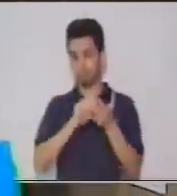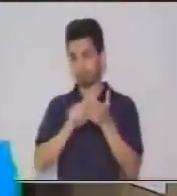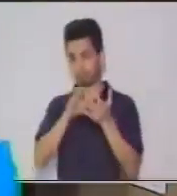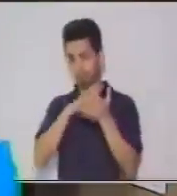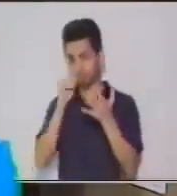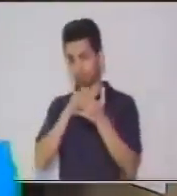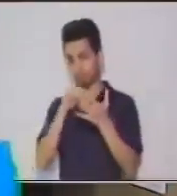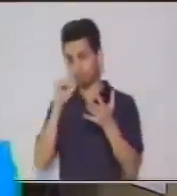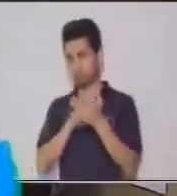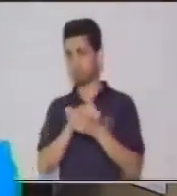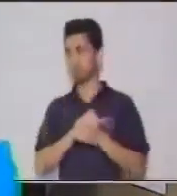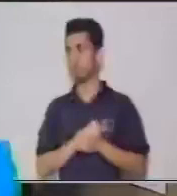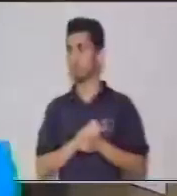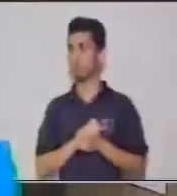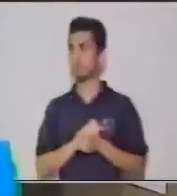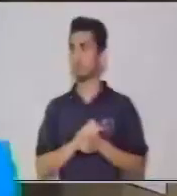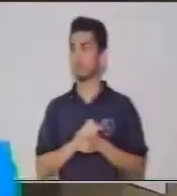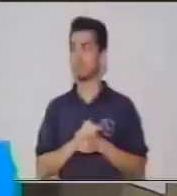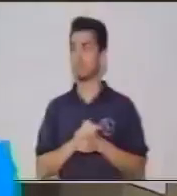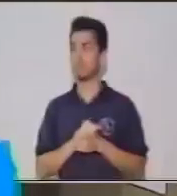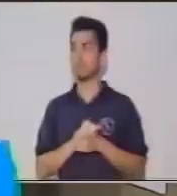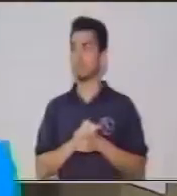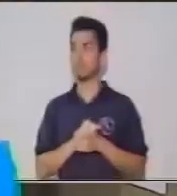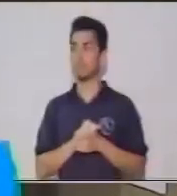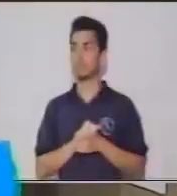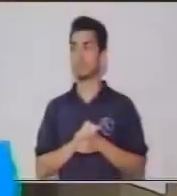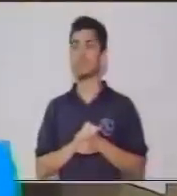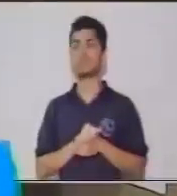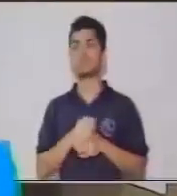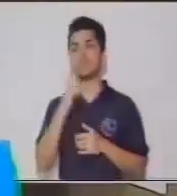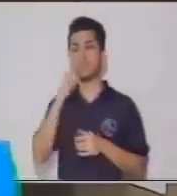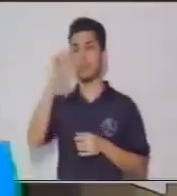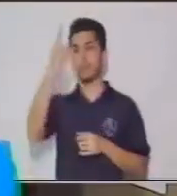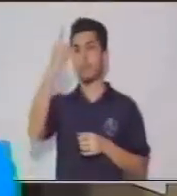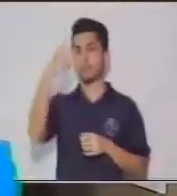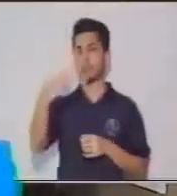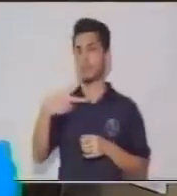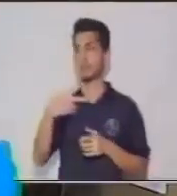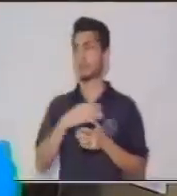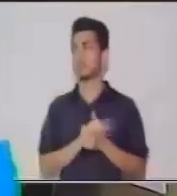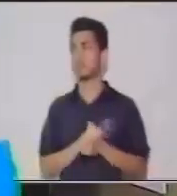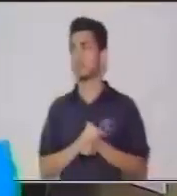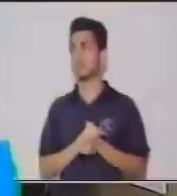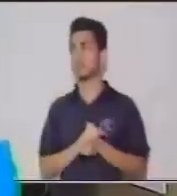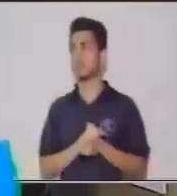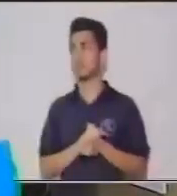donde se encuentra. Voy a tomar la primera y la segunda. Sería,